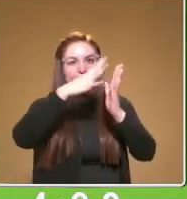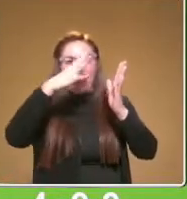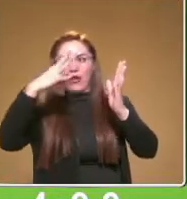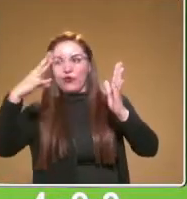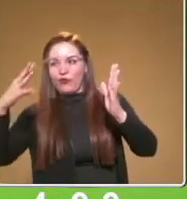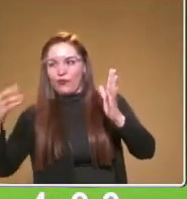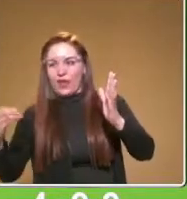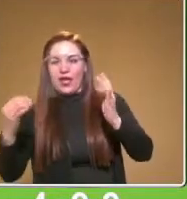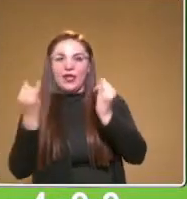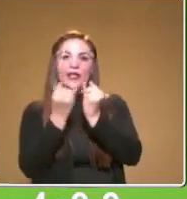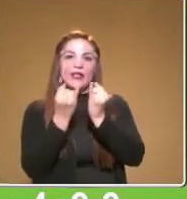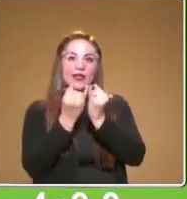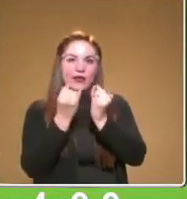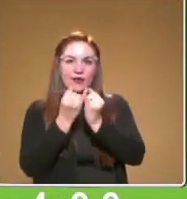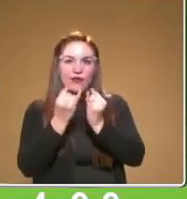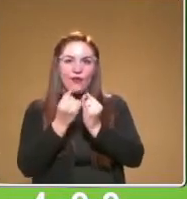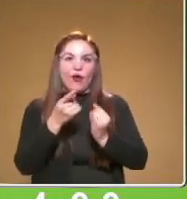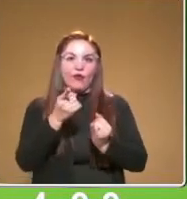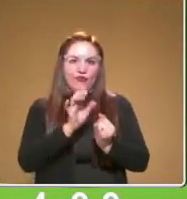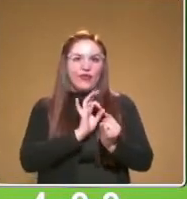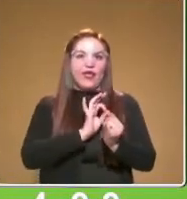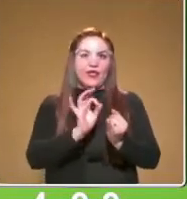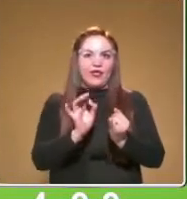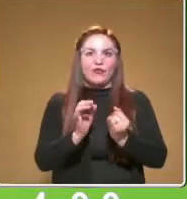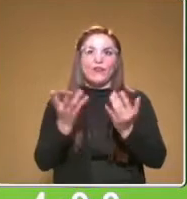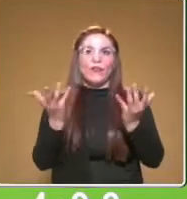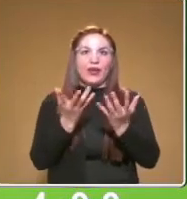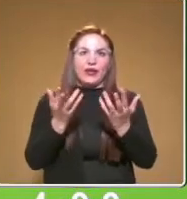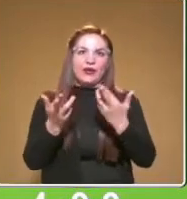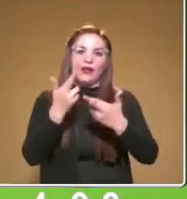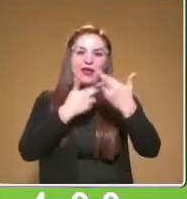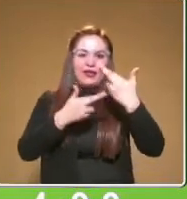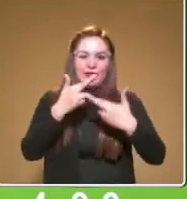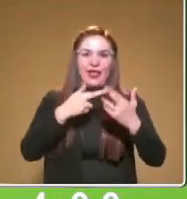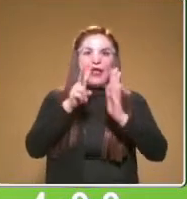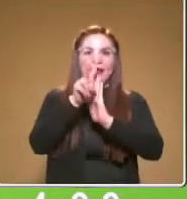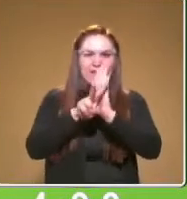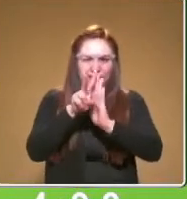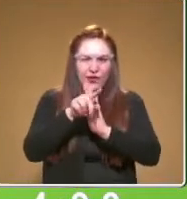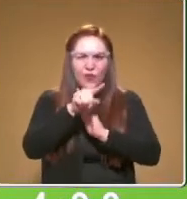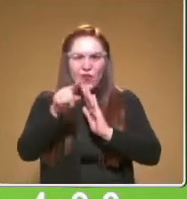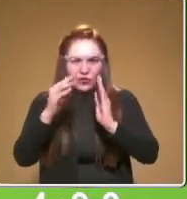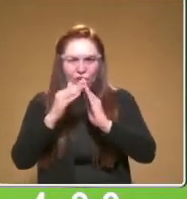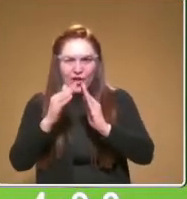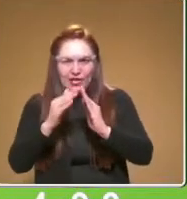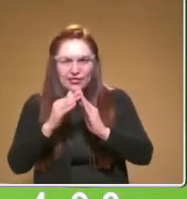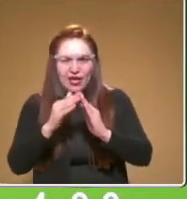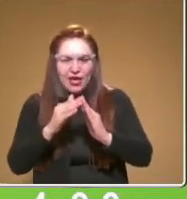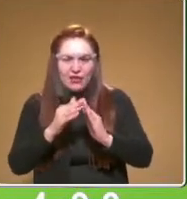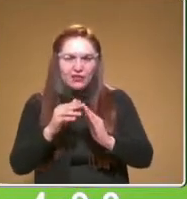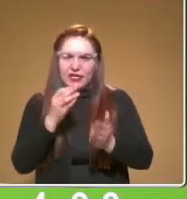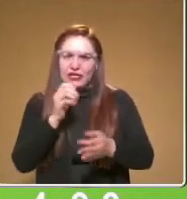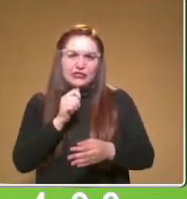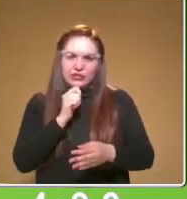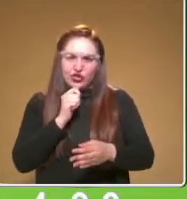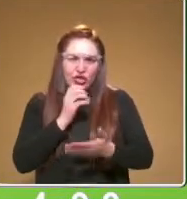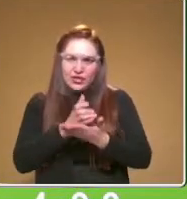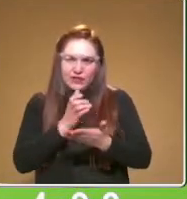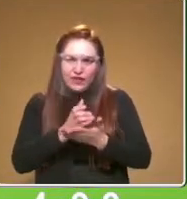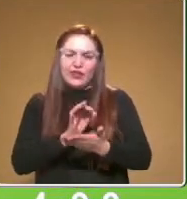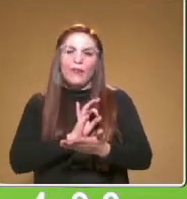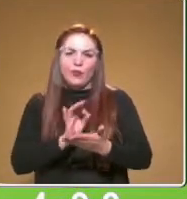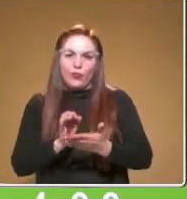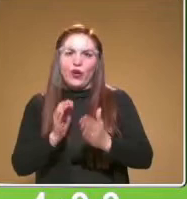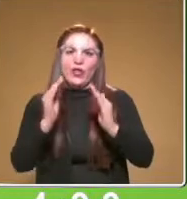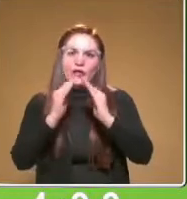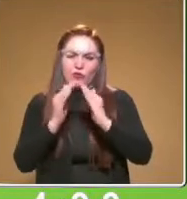bueno, van a tener también la ventaja de que pueden regresar después de este video, pausarlo donde se les muestre la imagen y en su casa